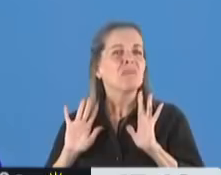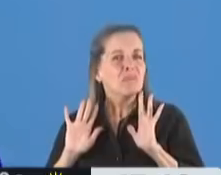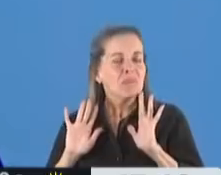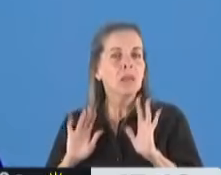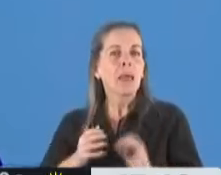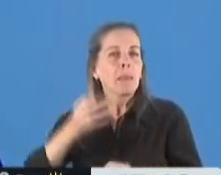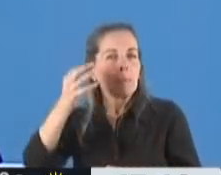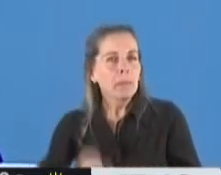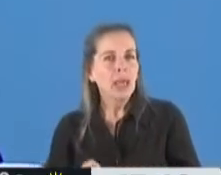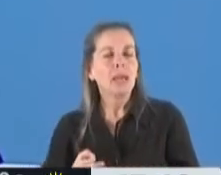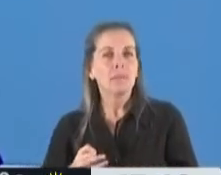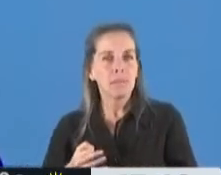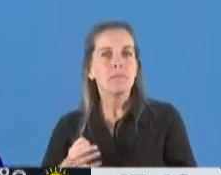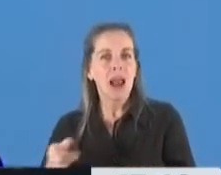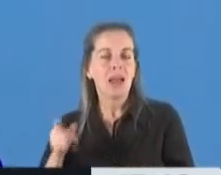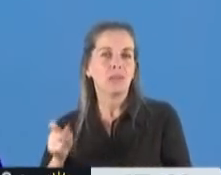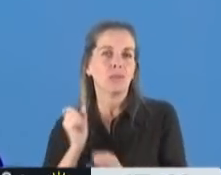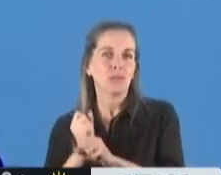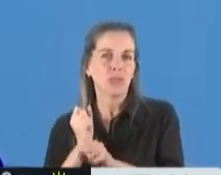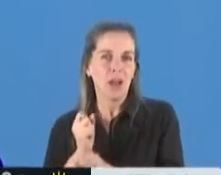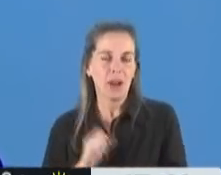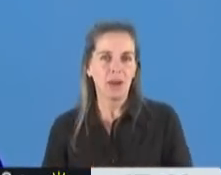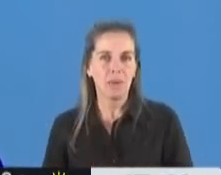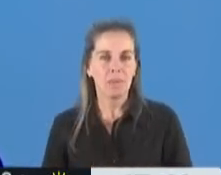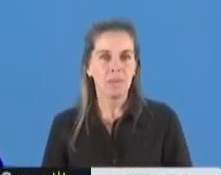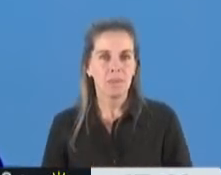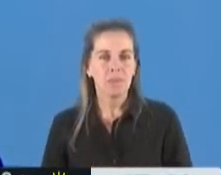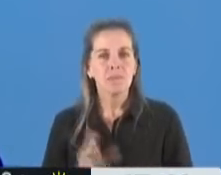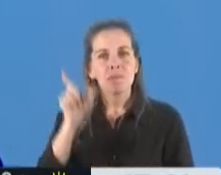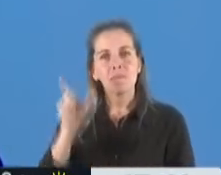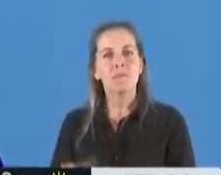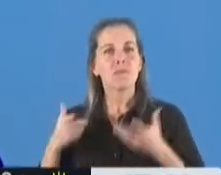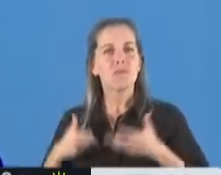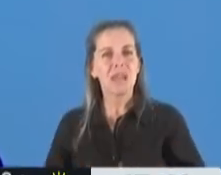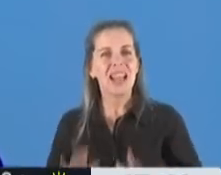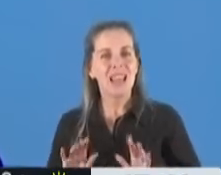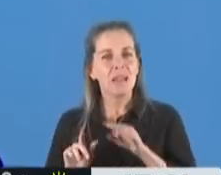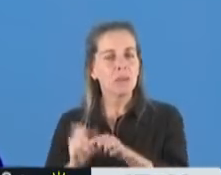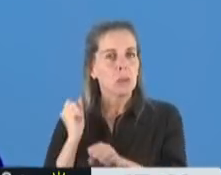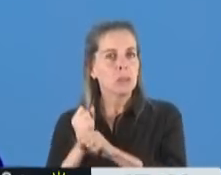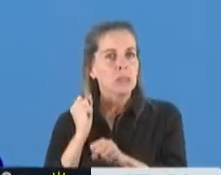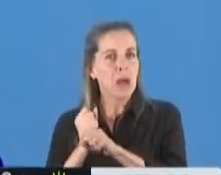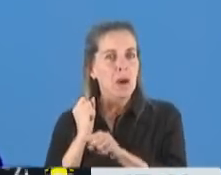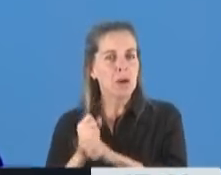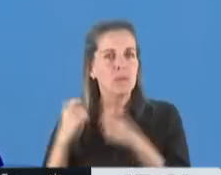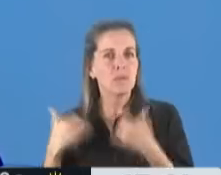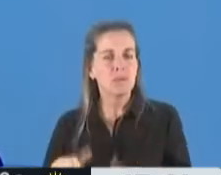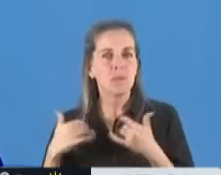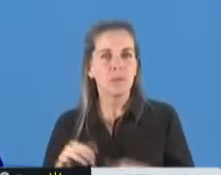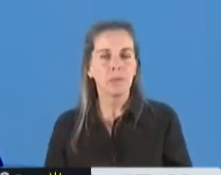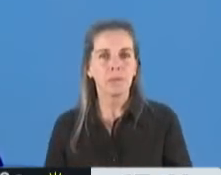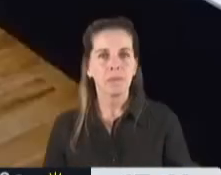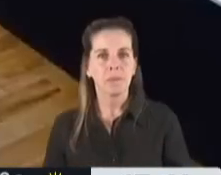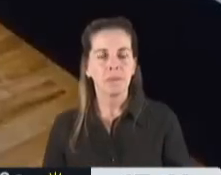para este tipo de tareas. Pero ha hecho un trabajo inconmensurable.